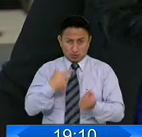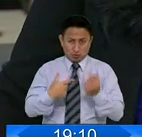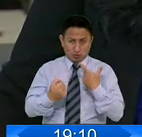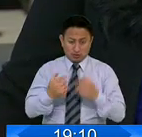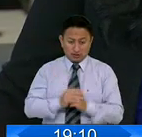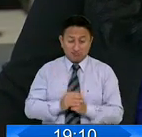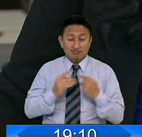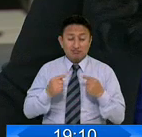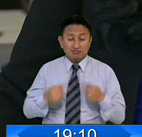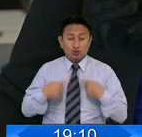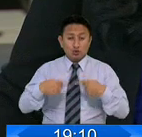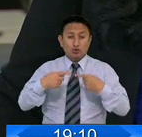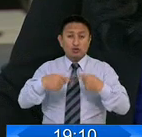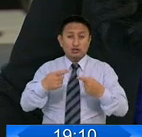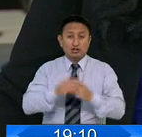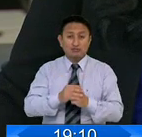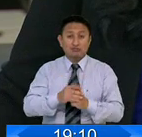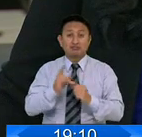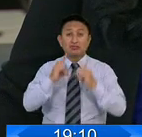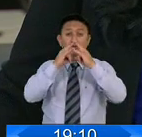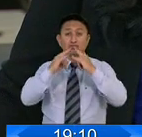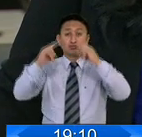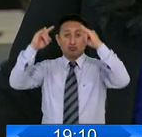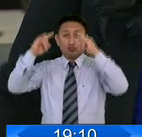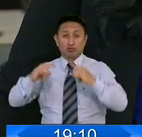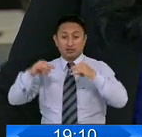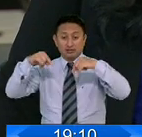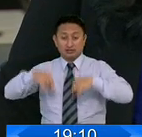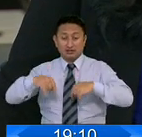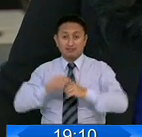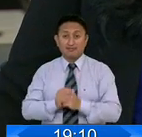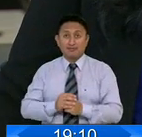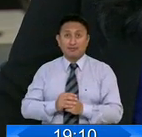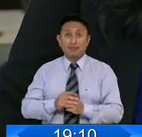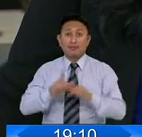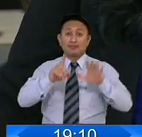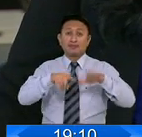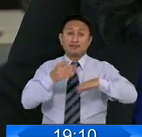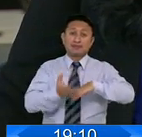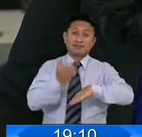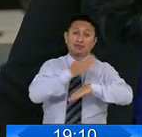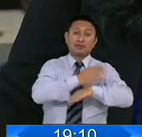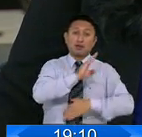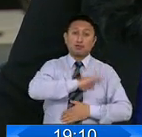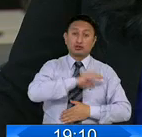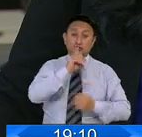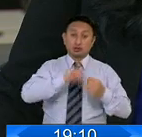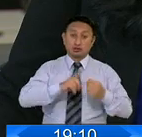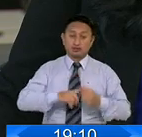atiende diariamente en las carpas fijas instaladas hace 6 meses por el municipio de Quito.